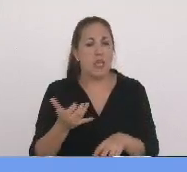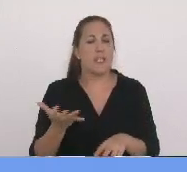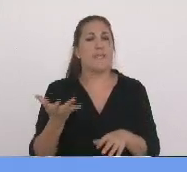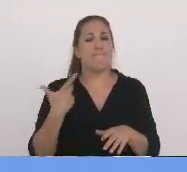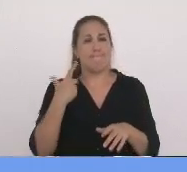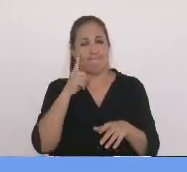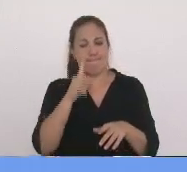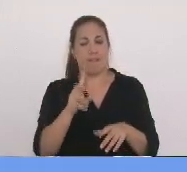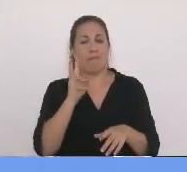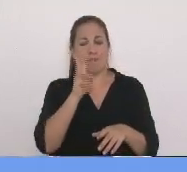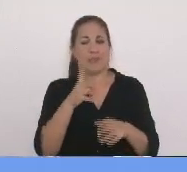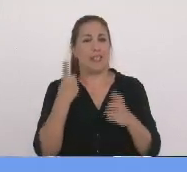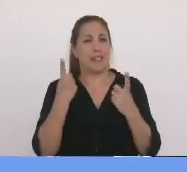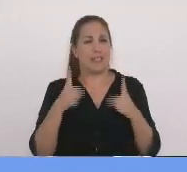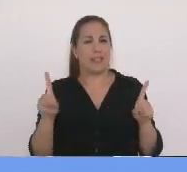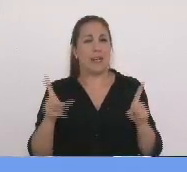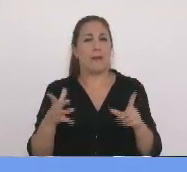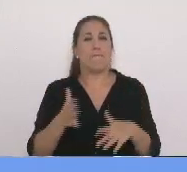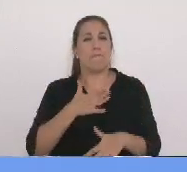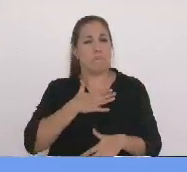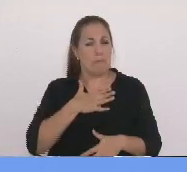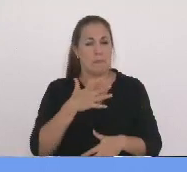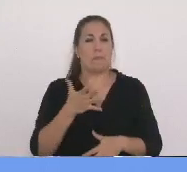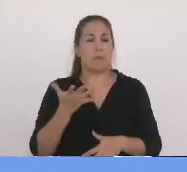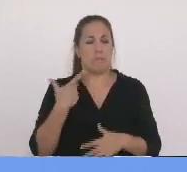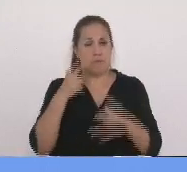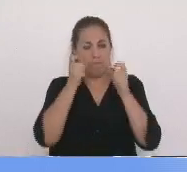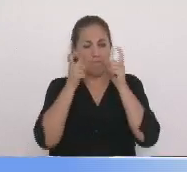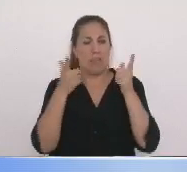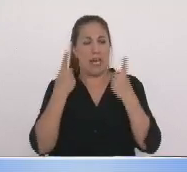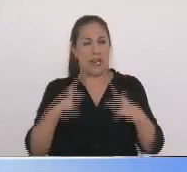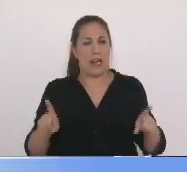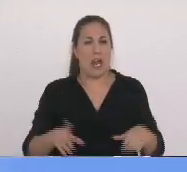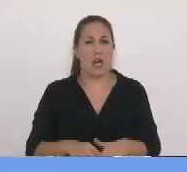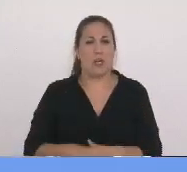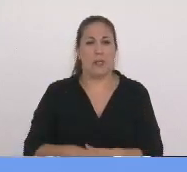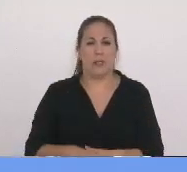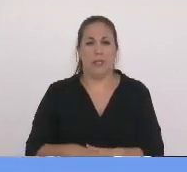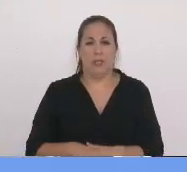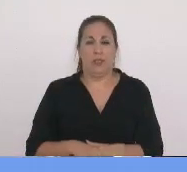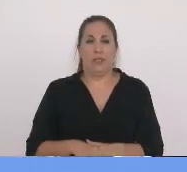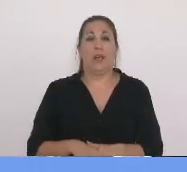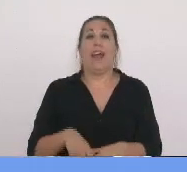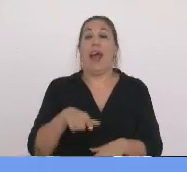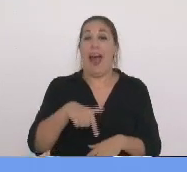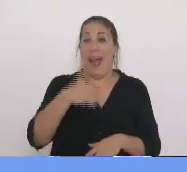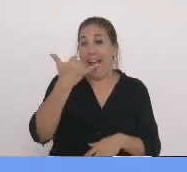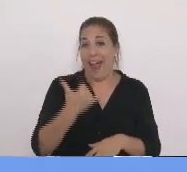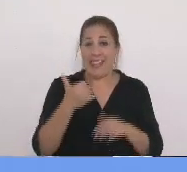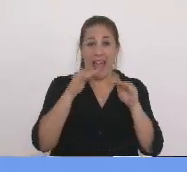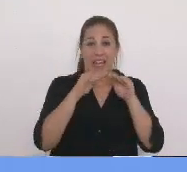en este proyecto a debatir o por lo menos a mí me llamó la atención y que es que a pesar del equilibrio que demanda